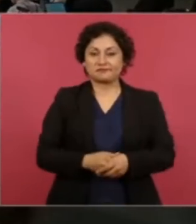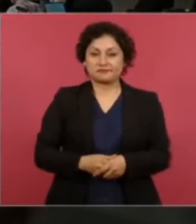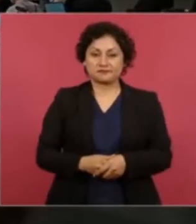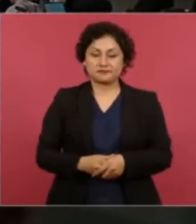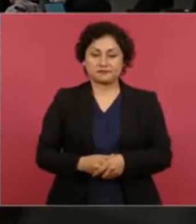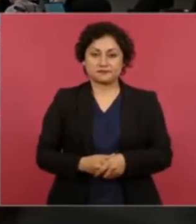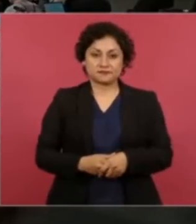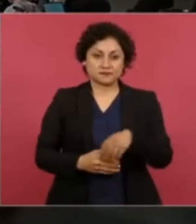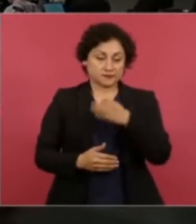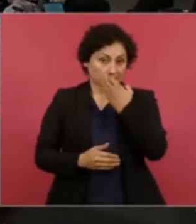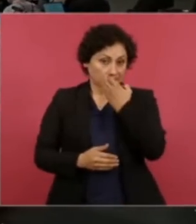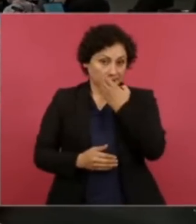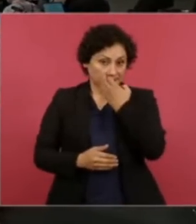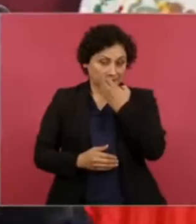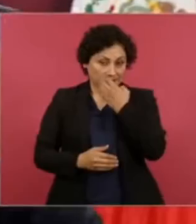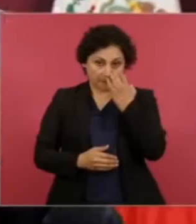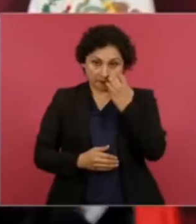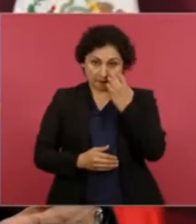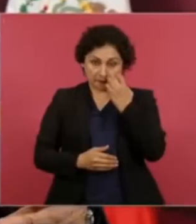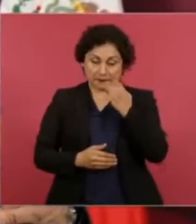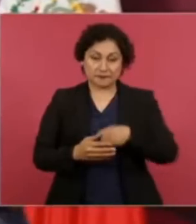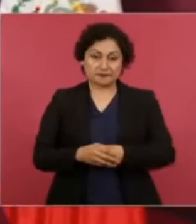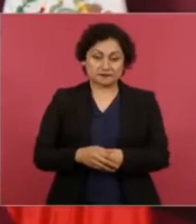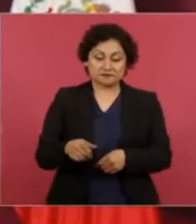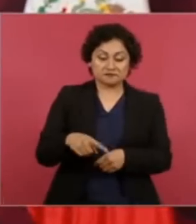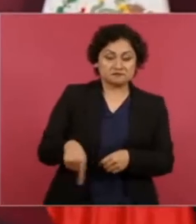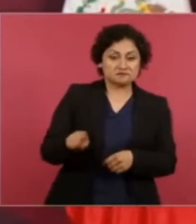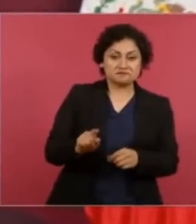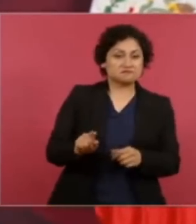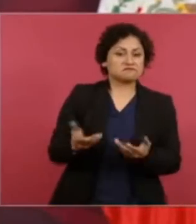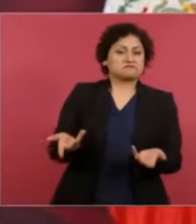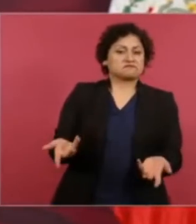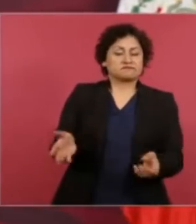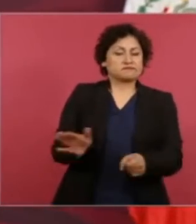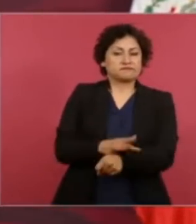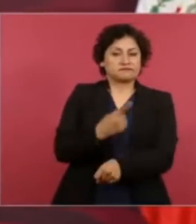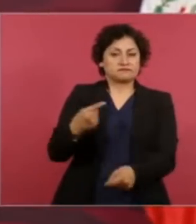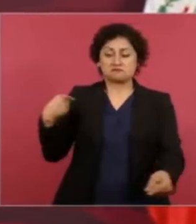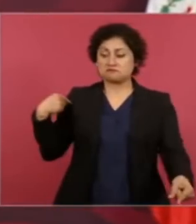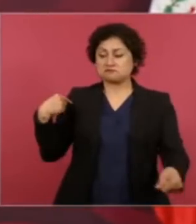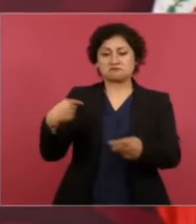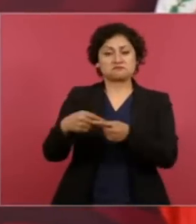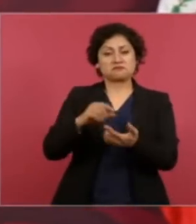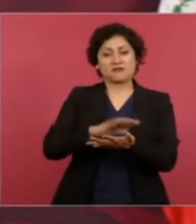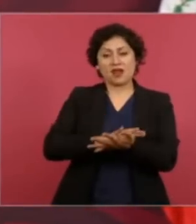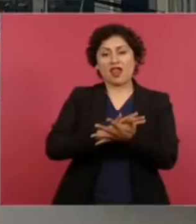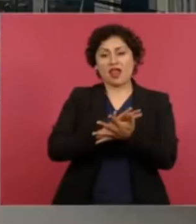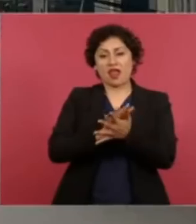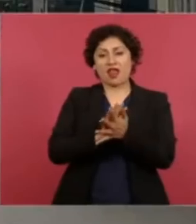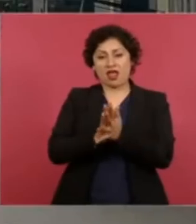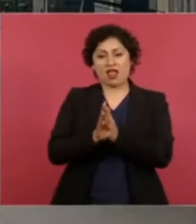Esto se fue descomponiendo como todo el